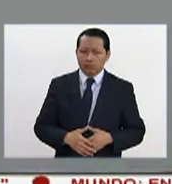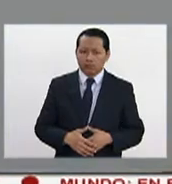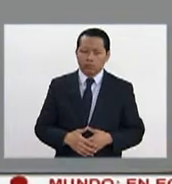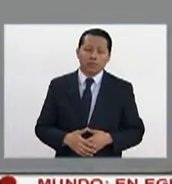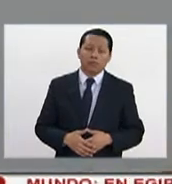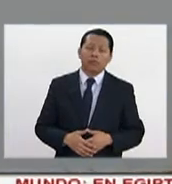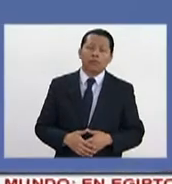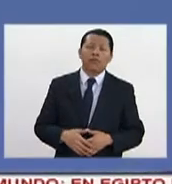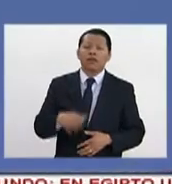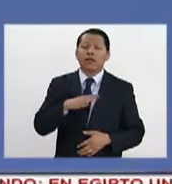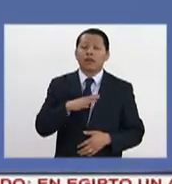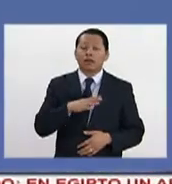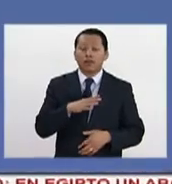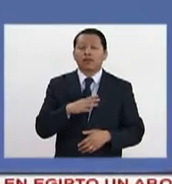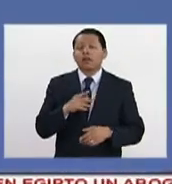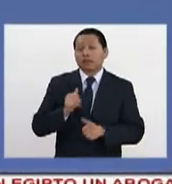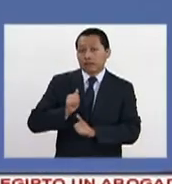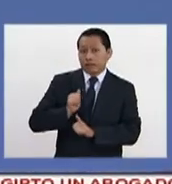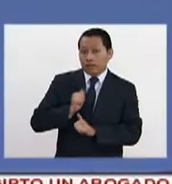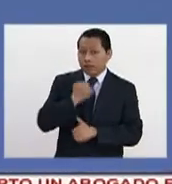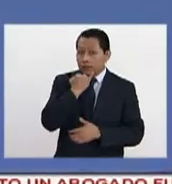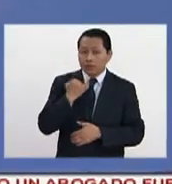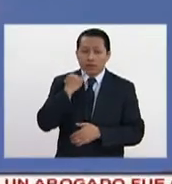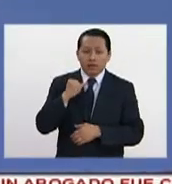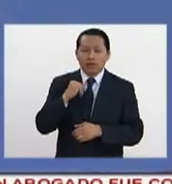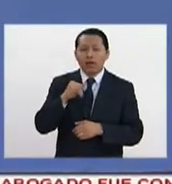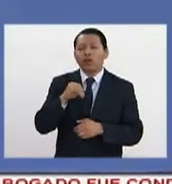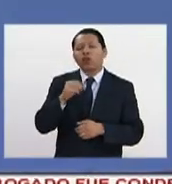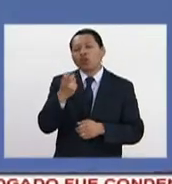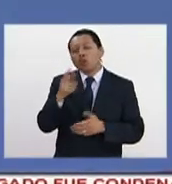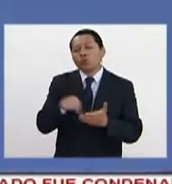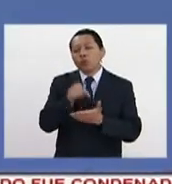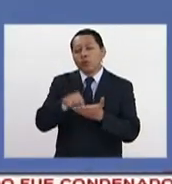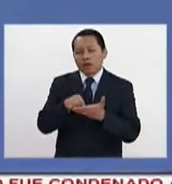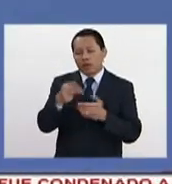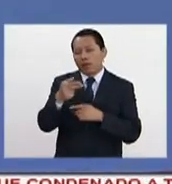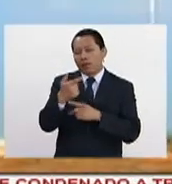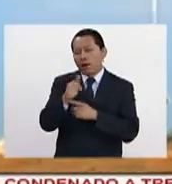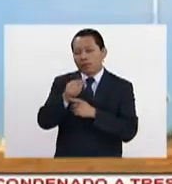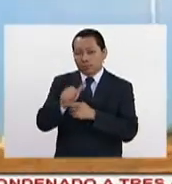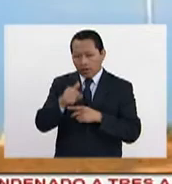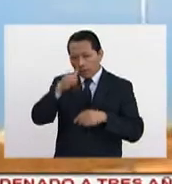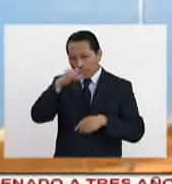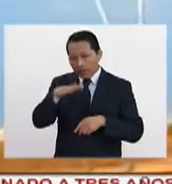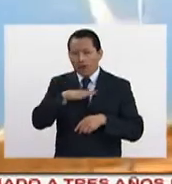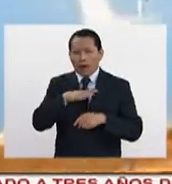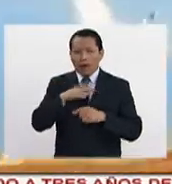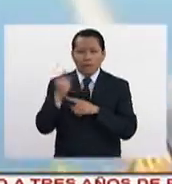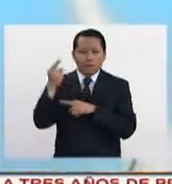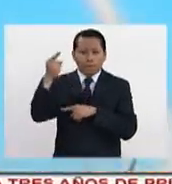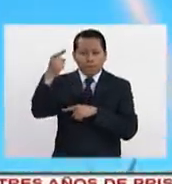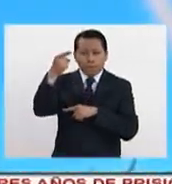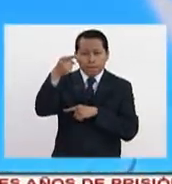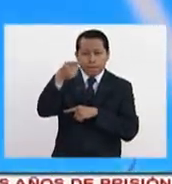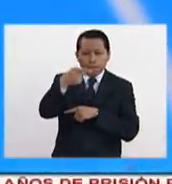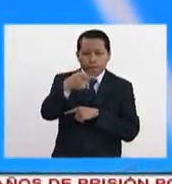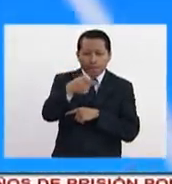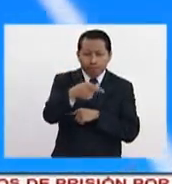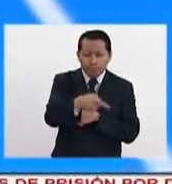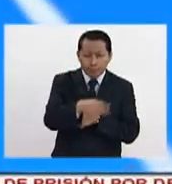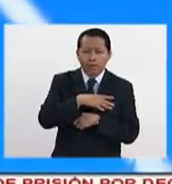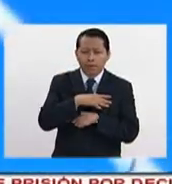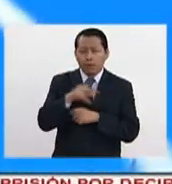Por su parte, las fuerzas de defensa de Israel atacaron dos posiciones dentro de la franja de Gaza en respuesta al lanzamiento de cohetes desde ese